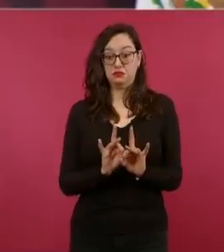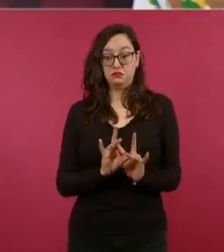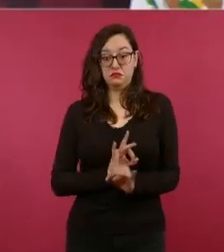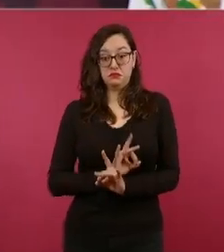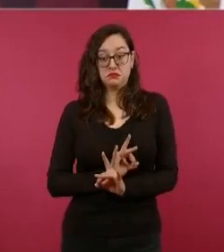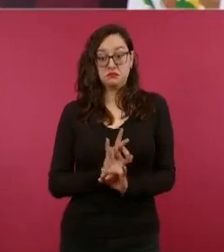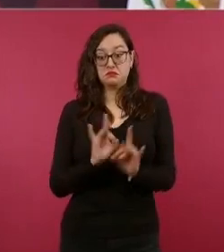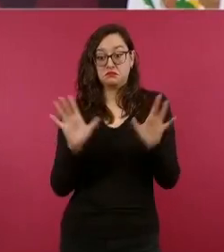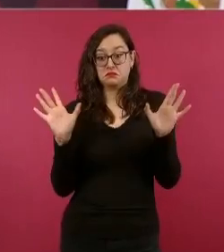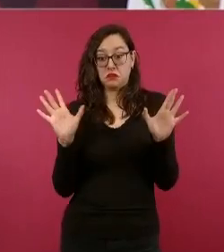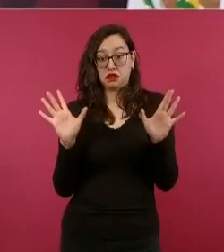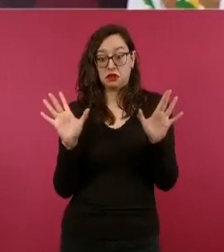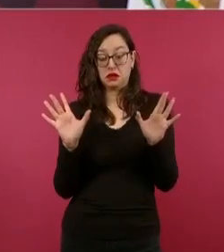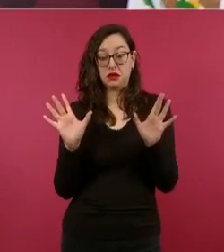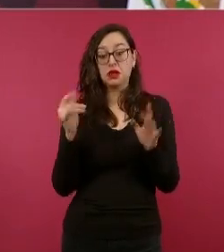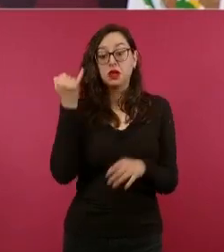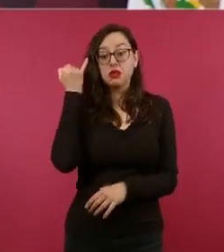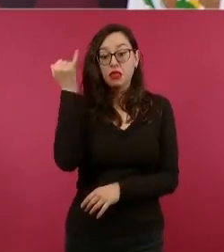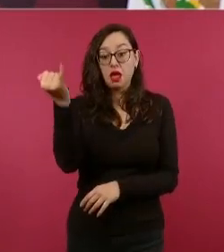producto del azar.